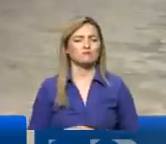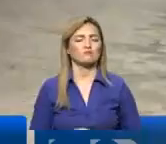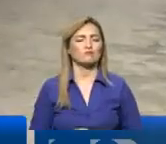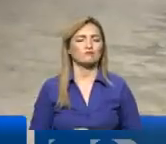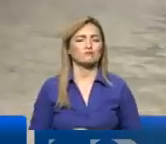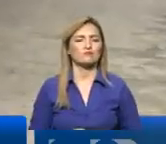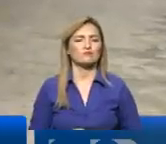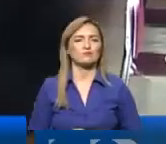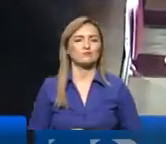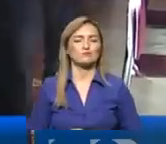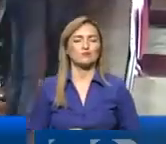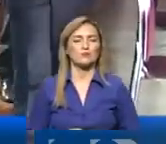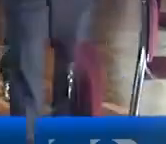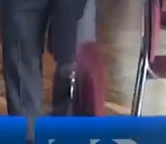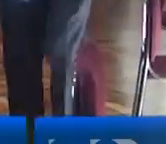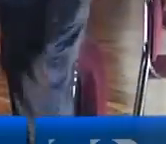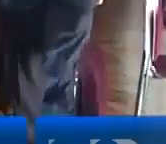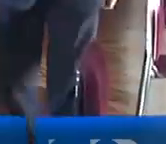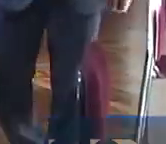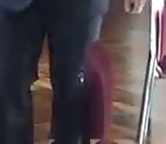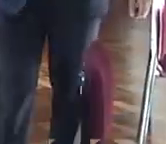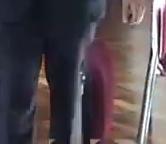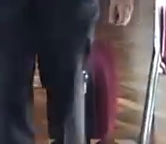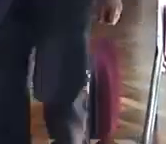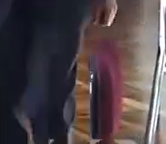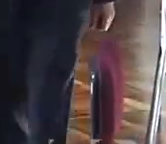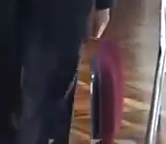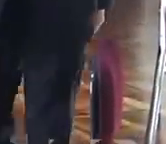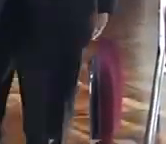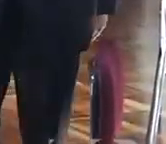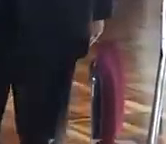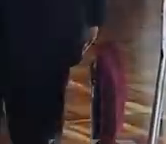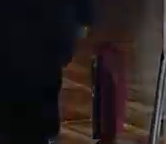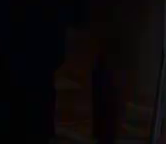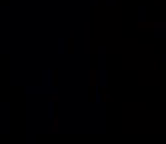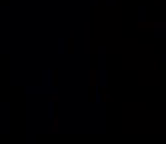productivo del país. En Quito, Daniela Valencia, 24 horas.